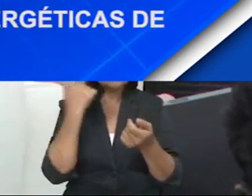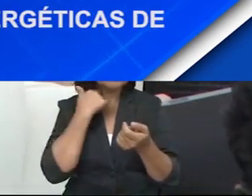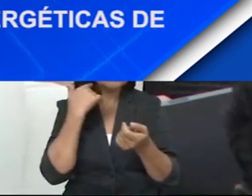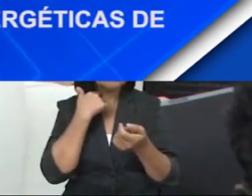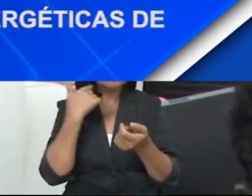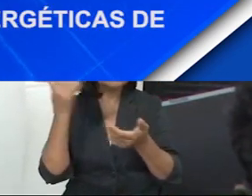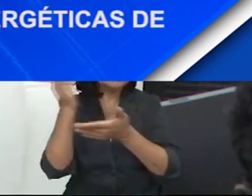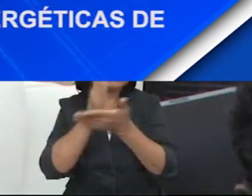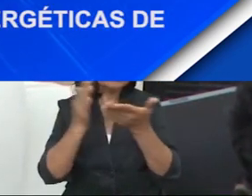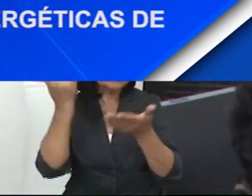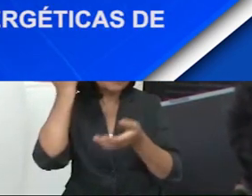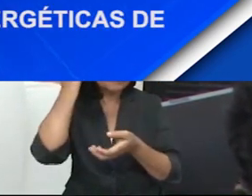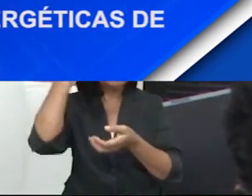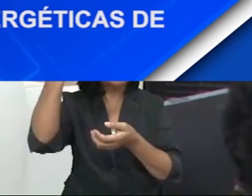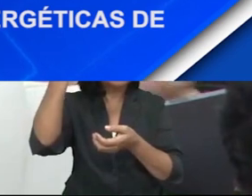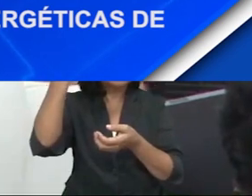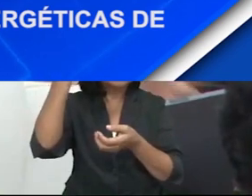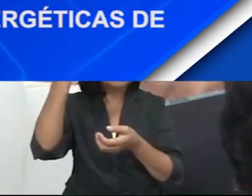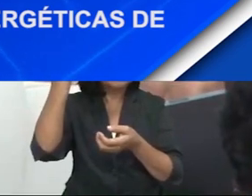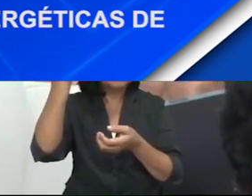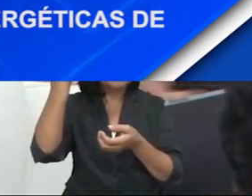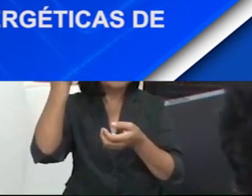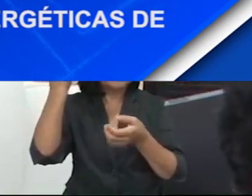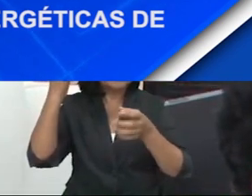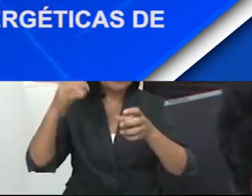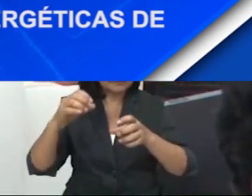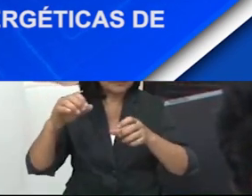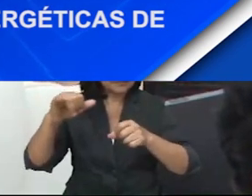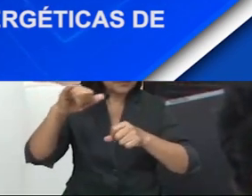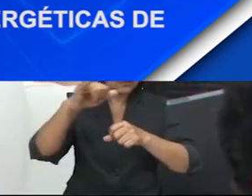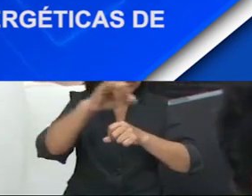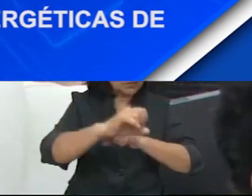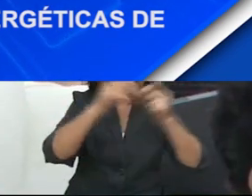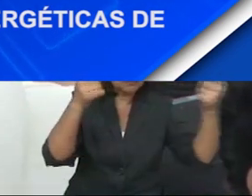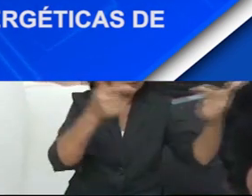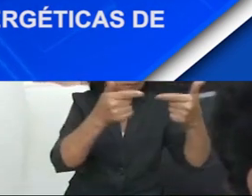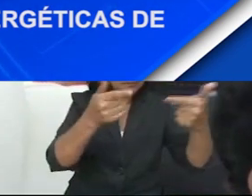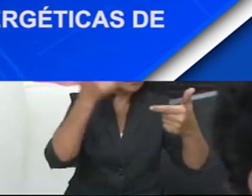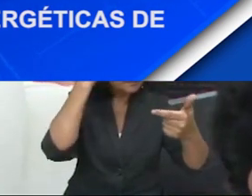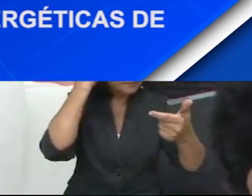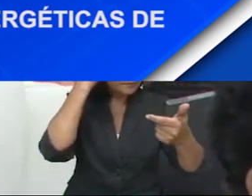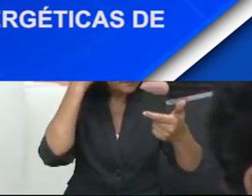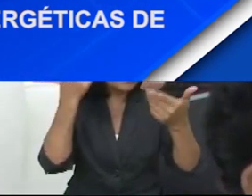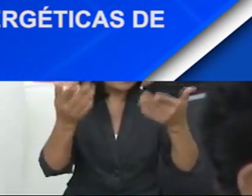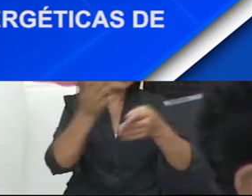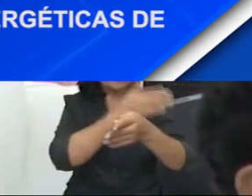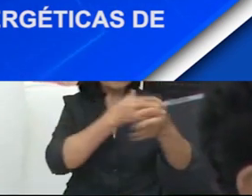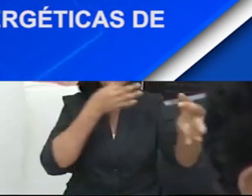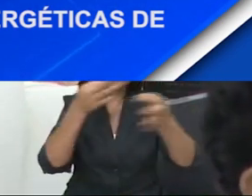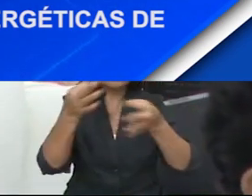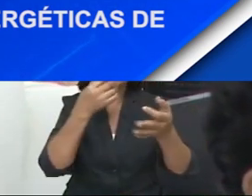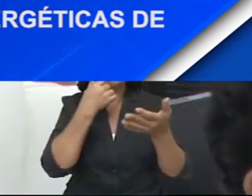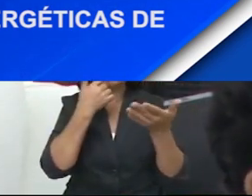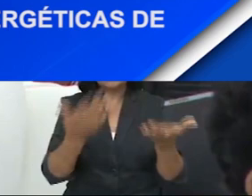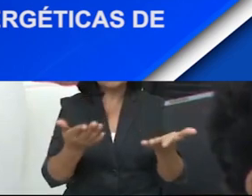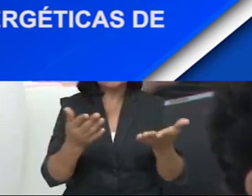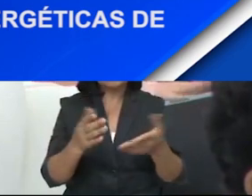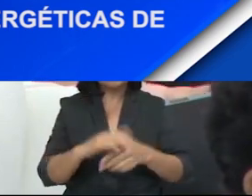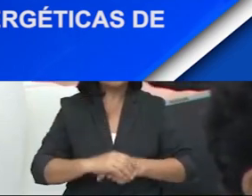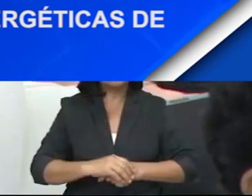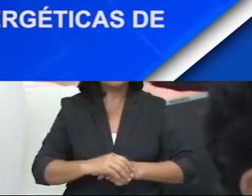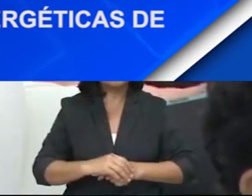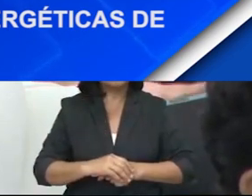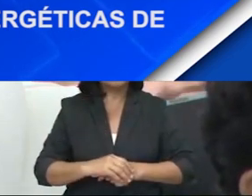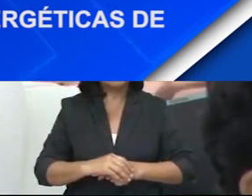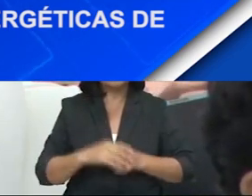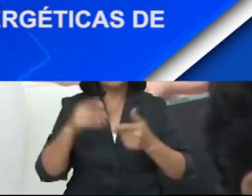siempre tenemos la idea de la energía atómica con fines bélicos, y ya explicamos por qué, pero